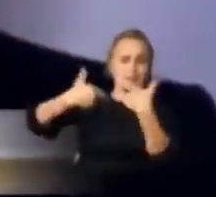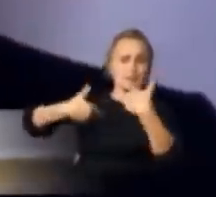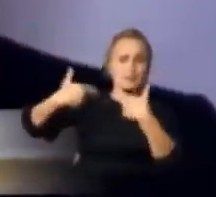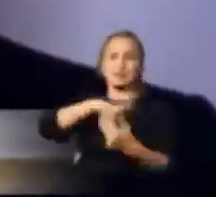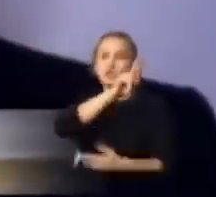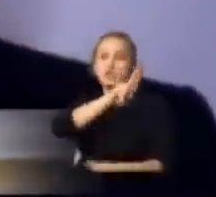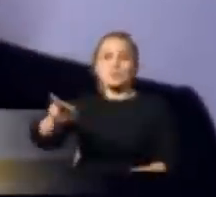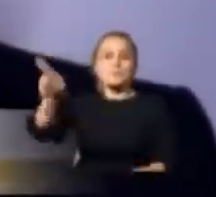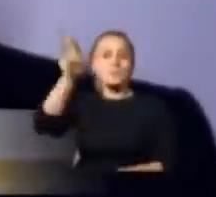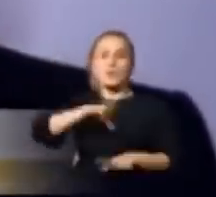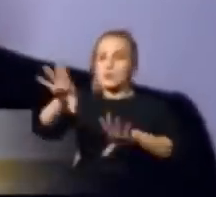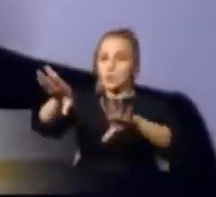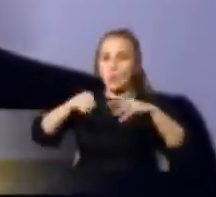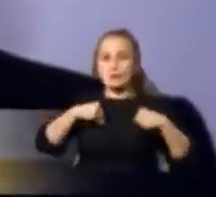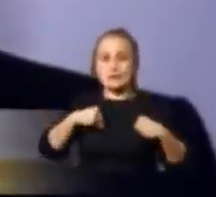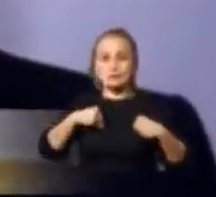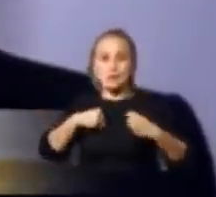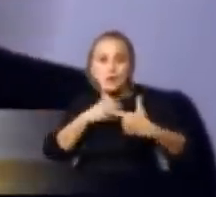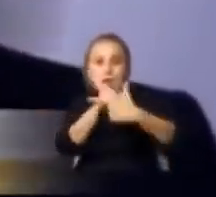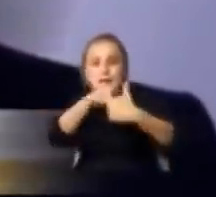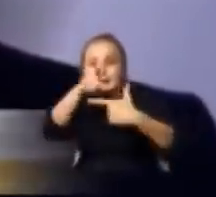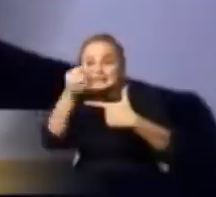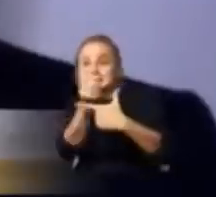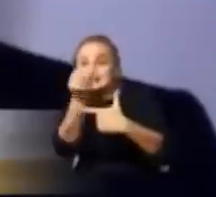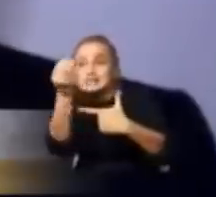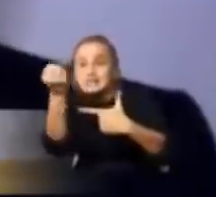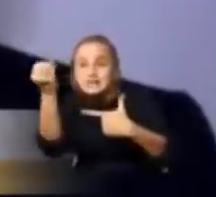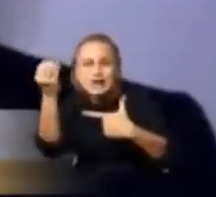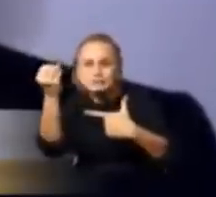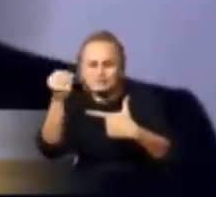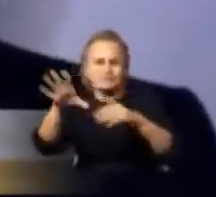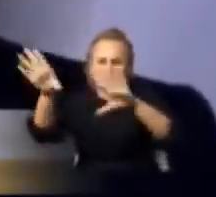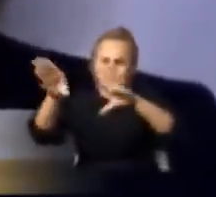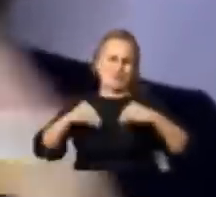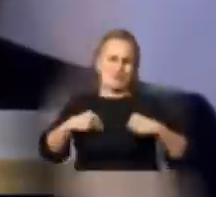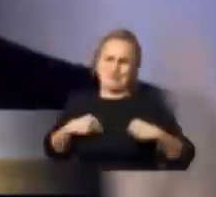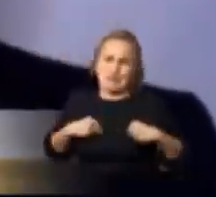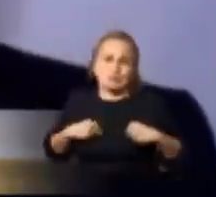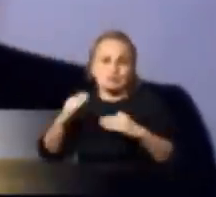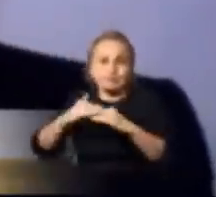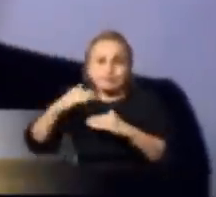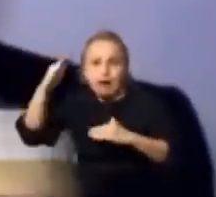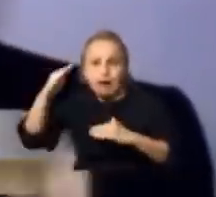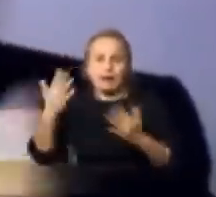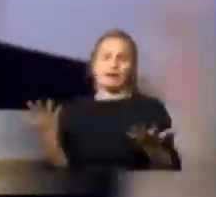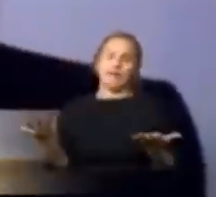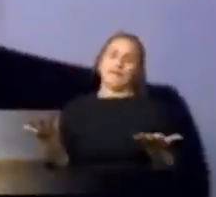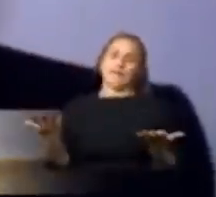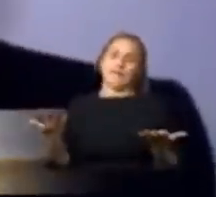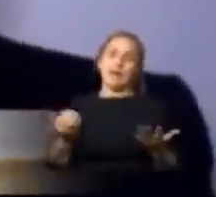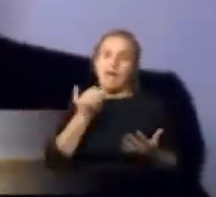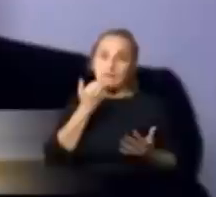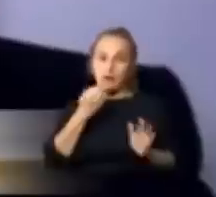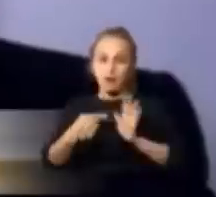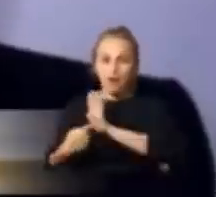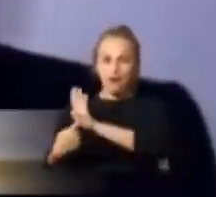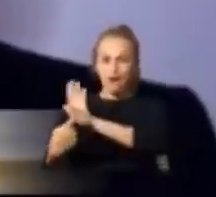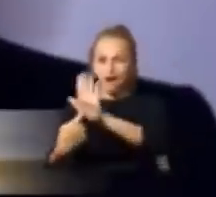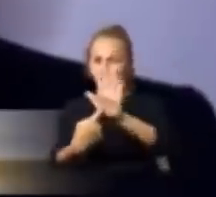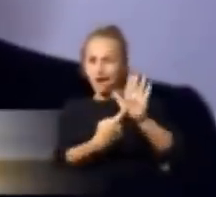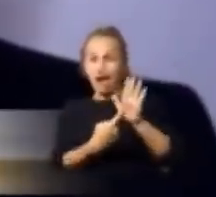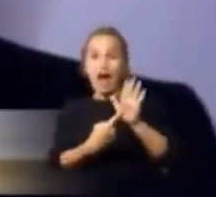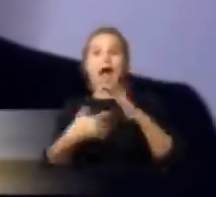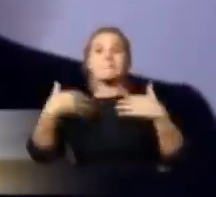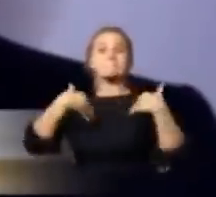absolutamente inaceptable. Y estas cifras son absolutamente inaceptables. Y actúa de mala fe quien intente presentar a todas